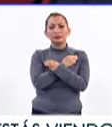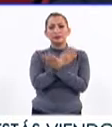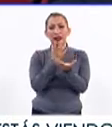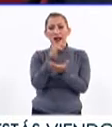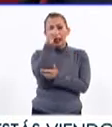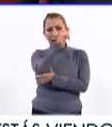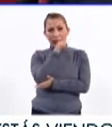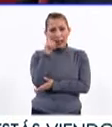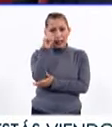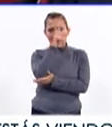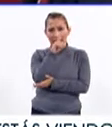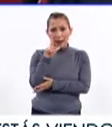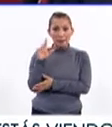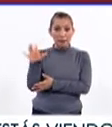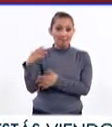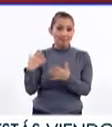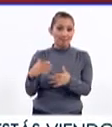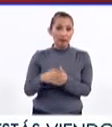la lengua,